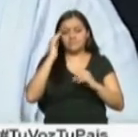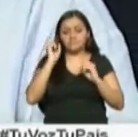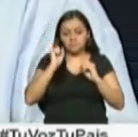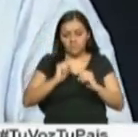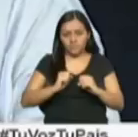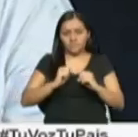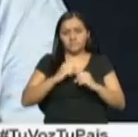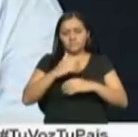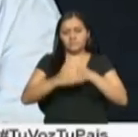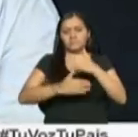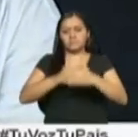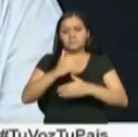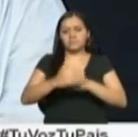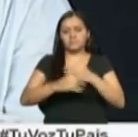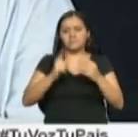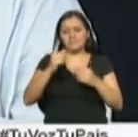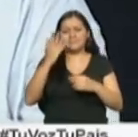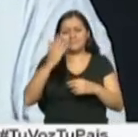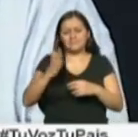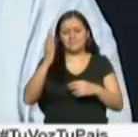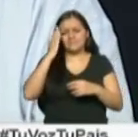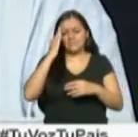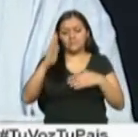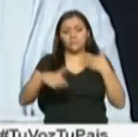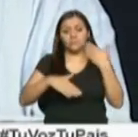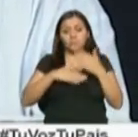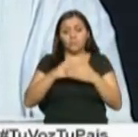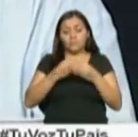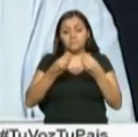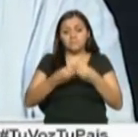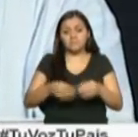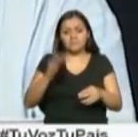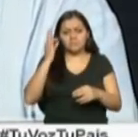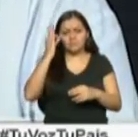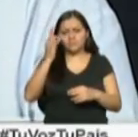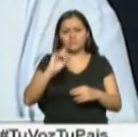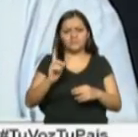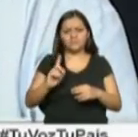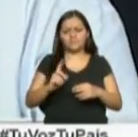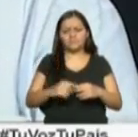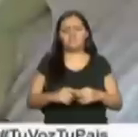es posible. Sabemos que nadie nos puede negar ese futuro.